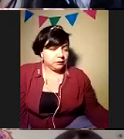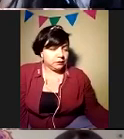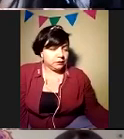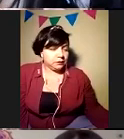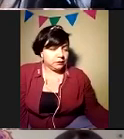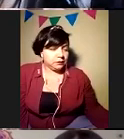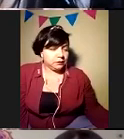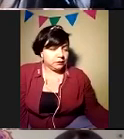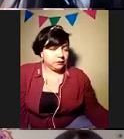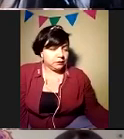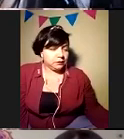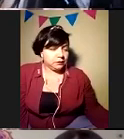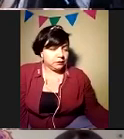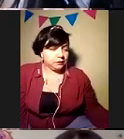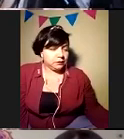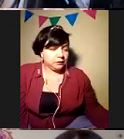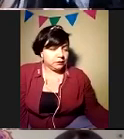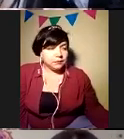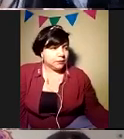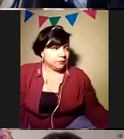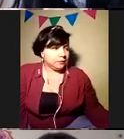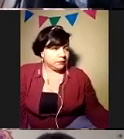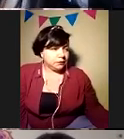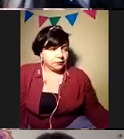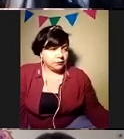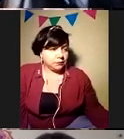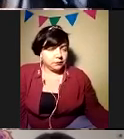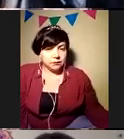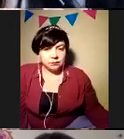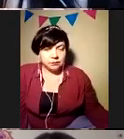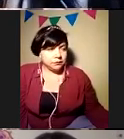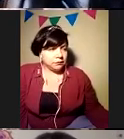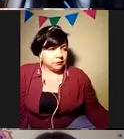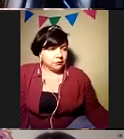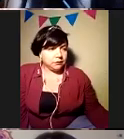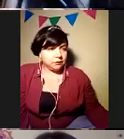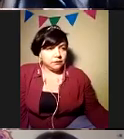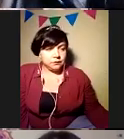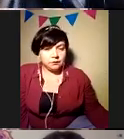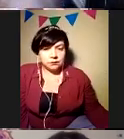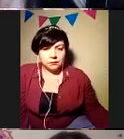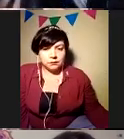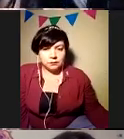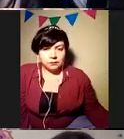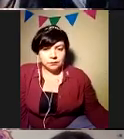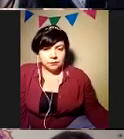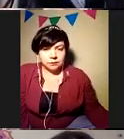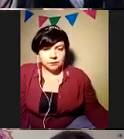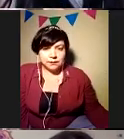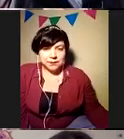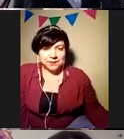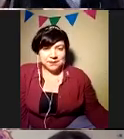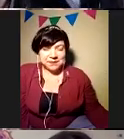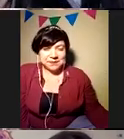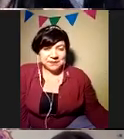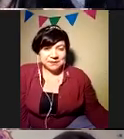prácticas inclusivas a través de la literatura. Y por supuesto, nuestros clubes para todos los públicos, hay algunos como técnicas